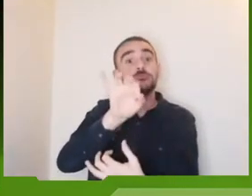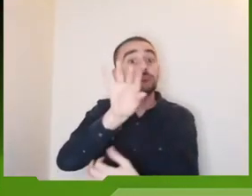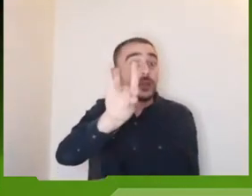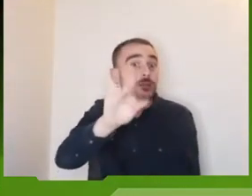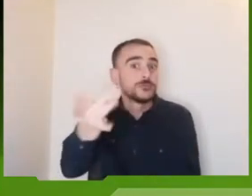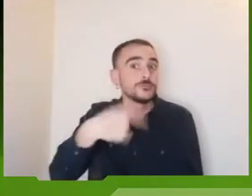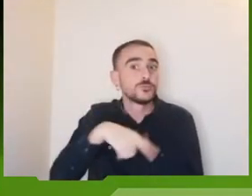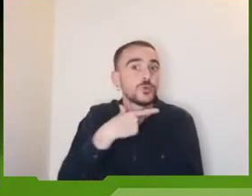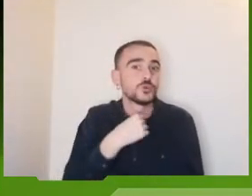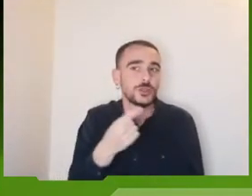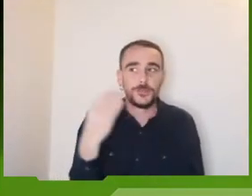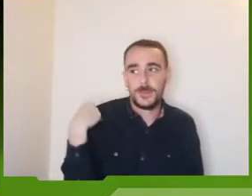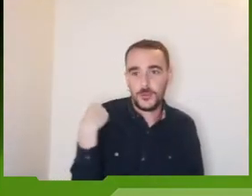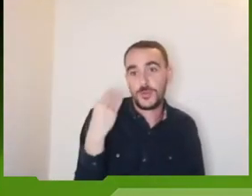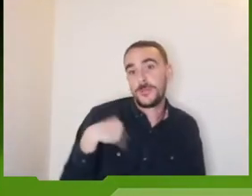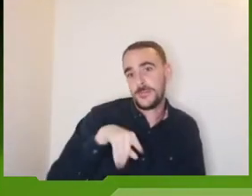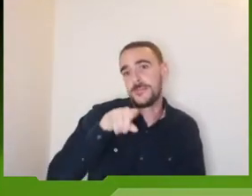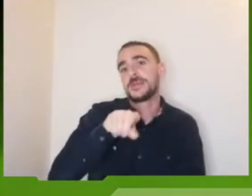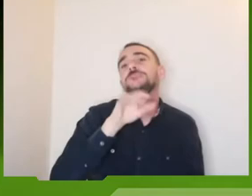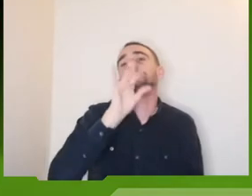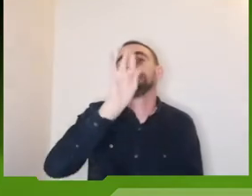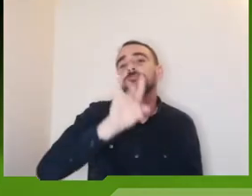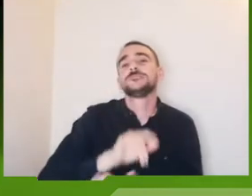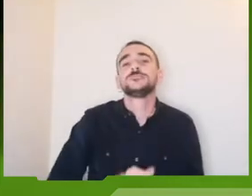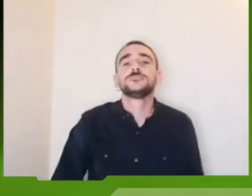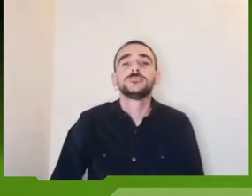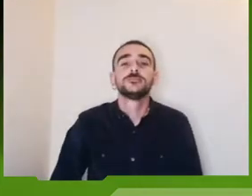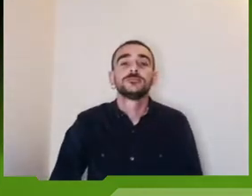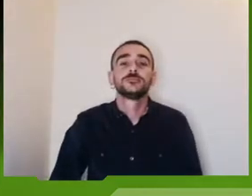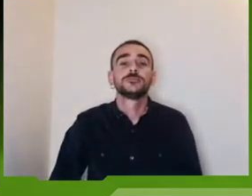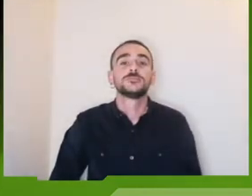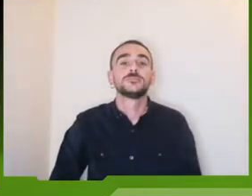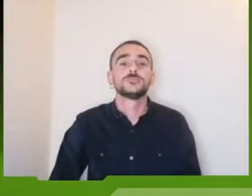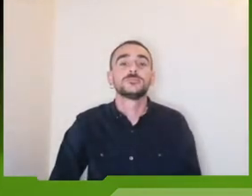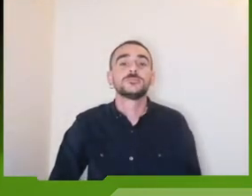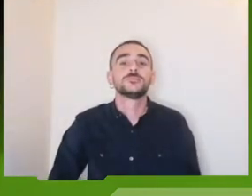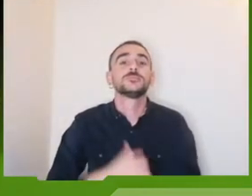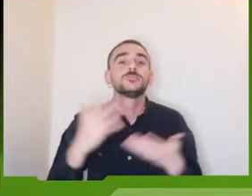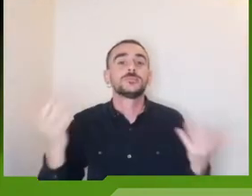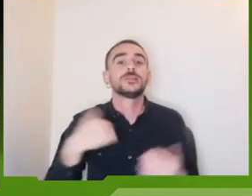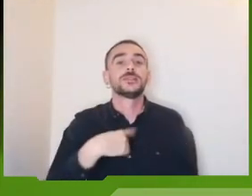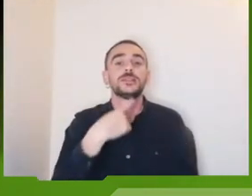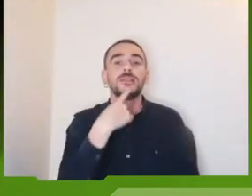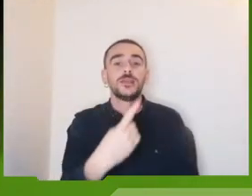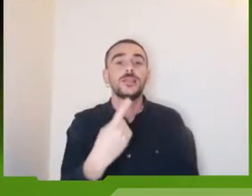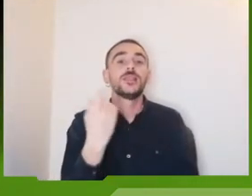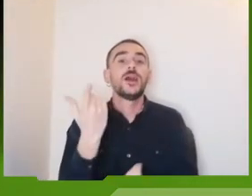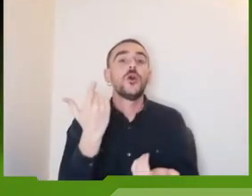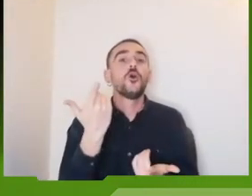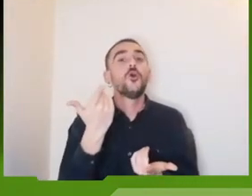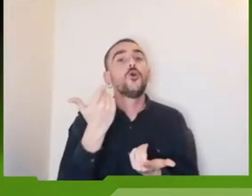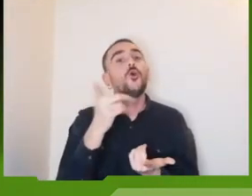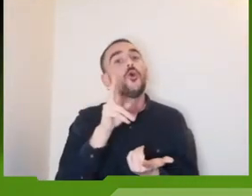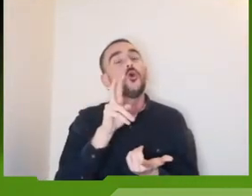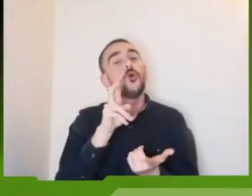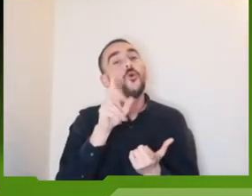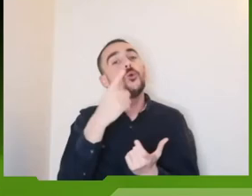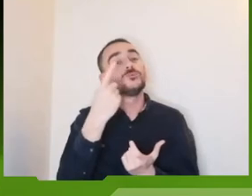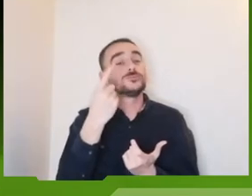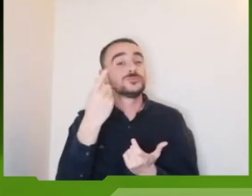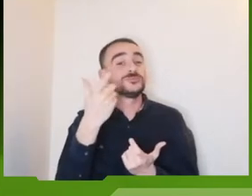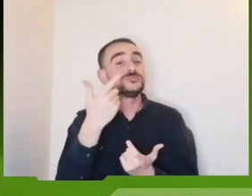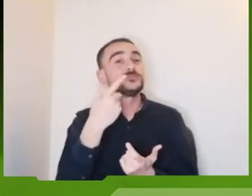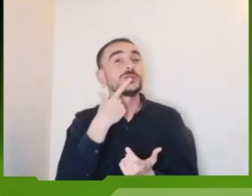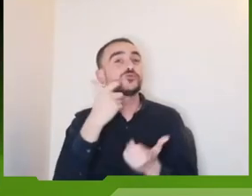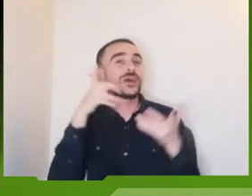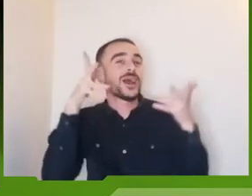Vale, y ahora también pregunta, bueno, si puedes decir un plato que incluya estas croquetas con, como que